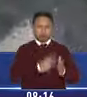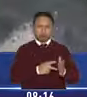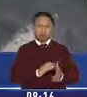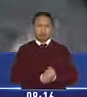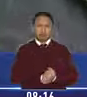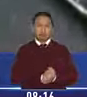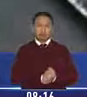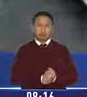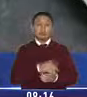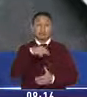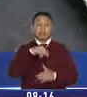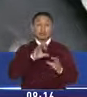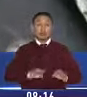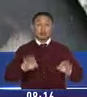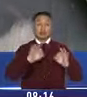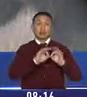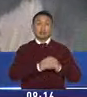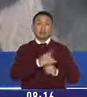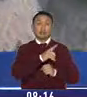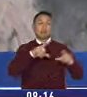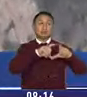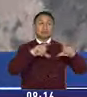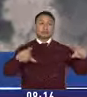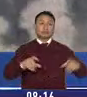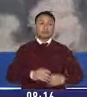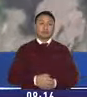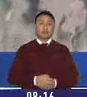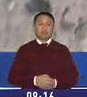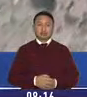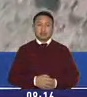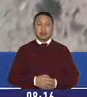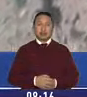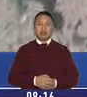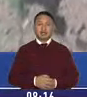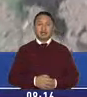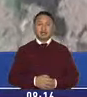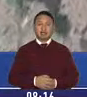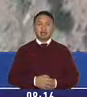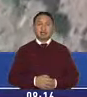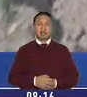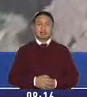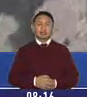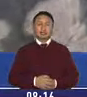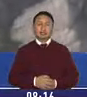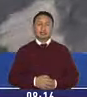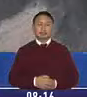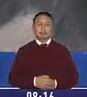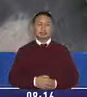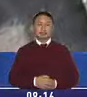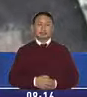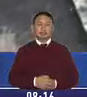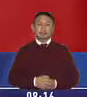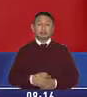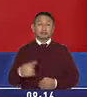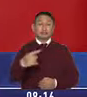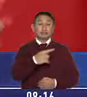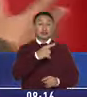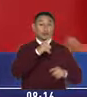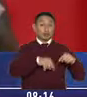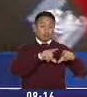Aquí algo importante, los billetes con este tipo de entintado no pueden circular, son producto de robos a cajeros automáticos.